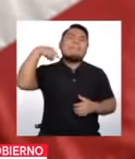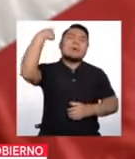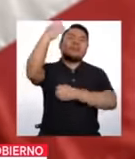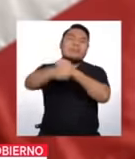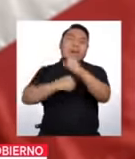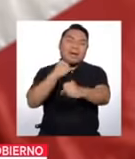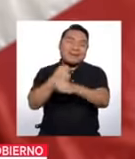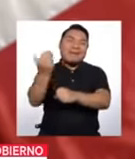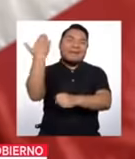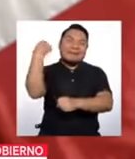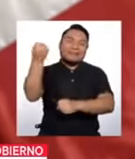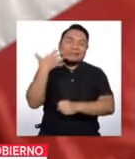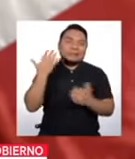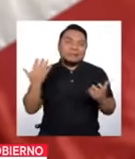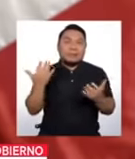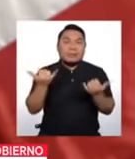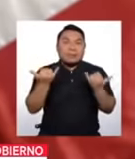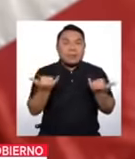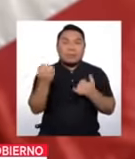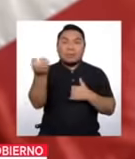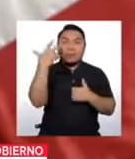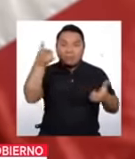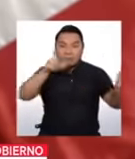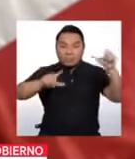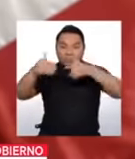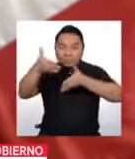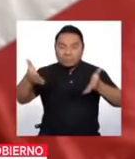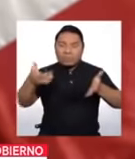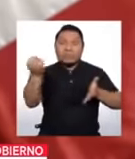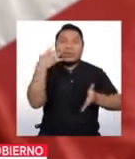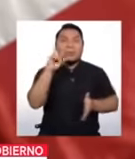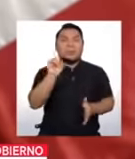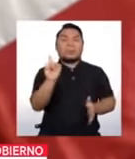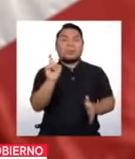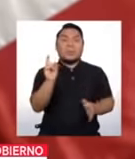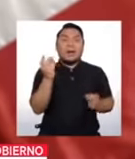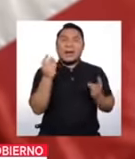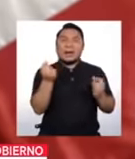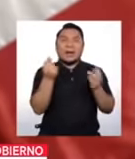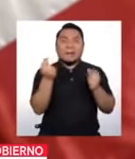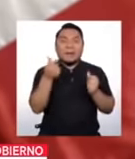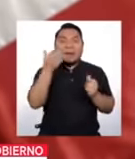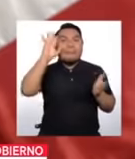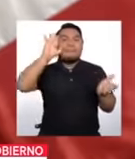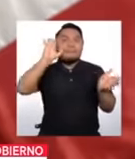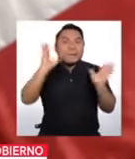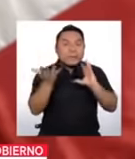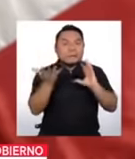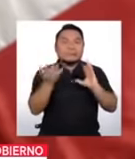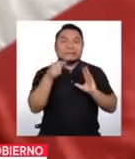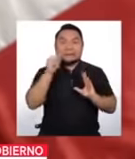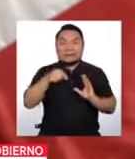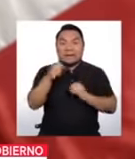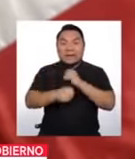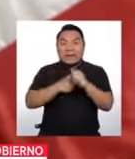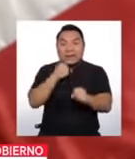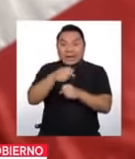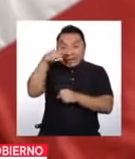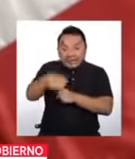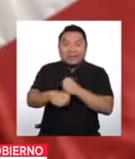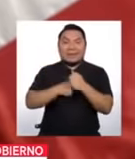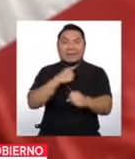año, indican resultados auspiciosos que incluso dicen que para el último trimestre de este año ya